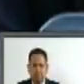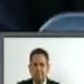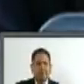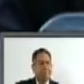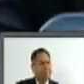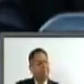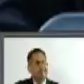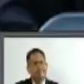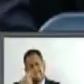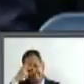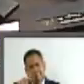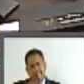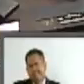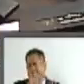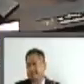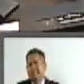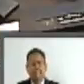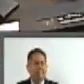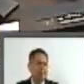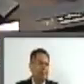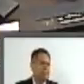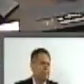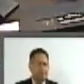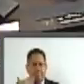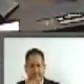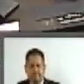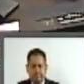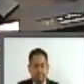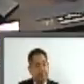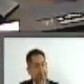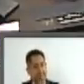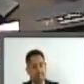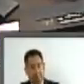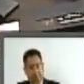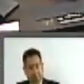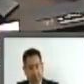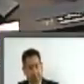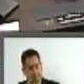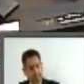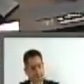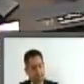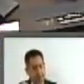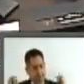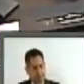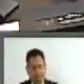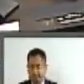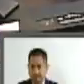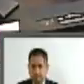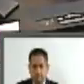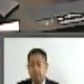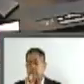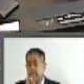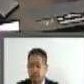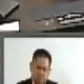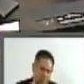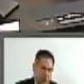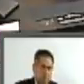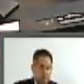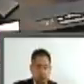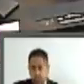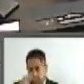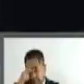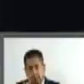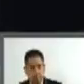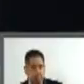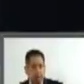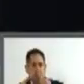para disfrutar las bellezas naturales y el ambiente festivo de sus litorales. Y al mismo tiempo, numerosos mexicanos tienen en